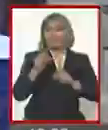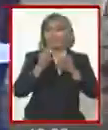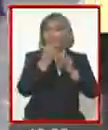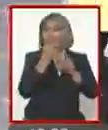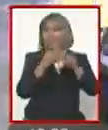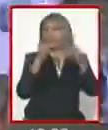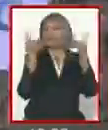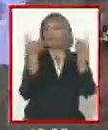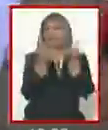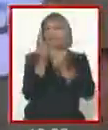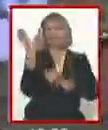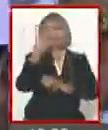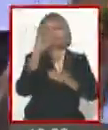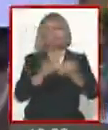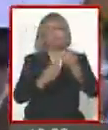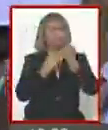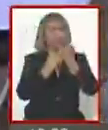varios departamentos que buscarán el apoyo para esta activa